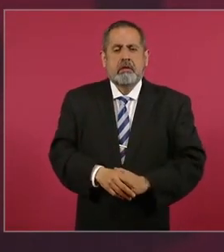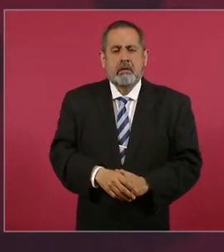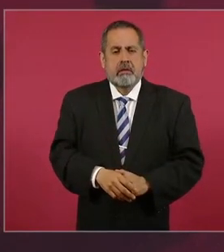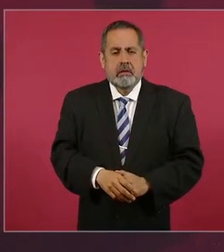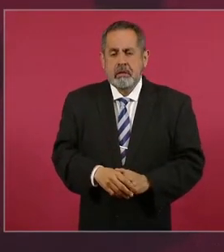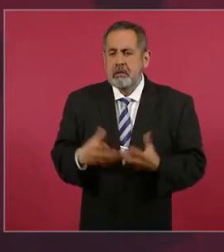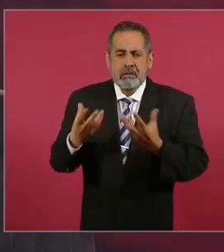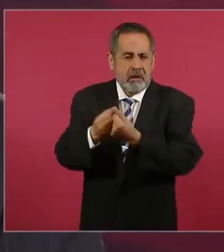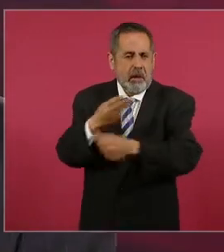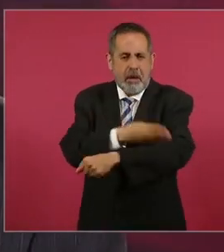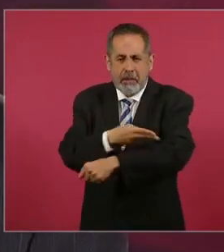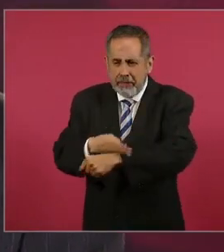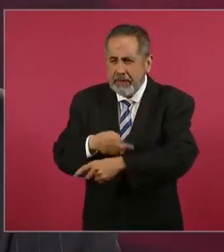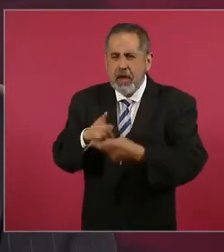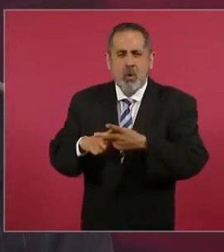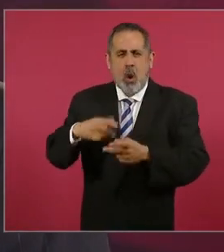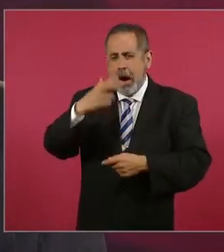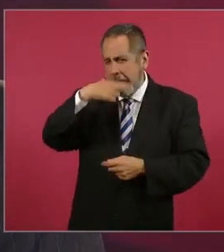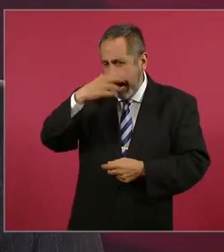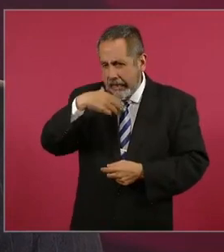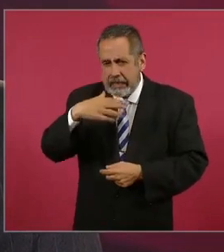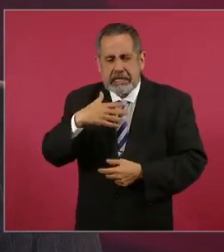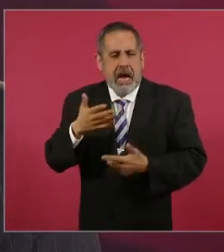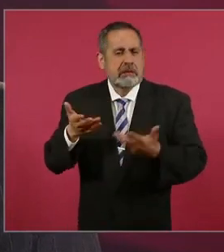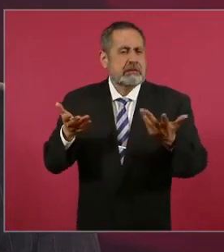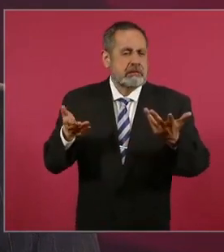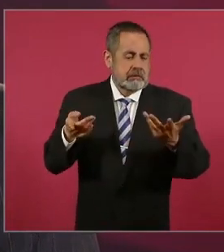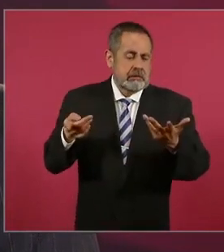y Madero y el general Lázaro Cárdenas.